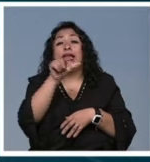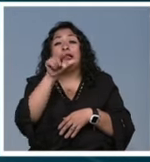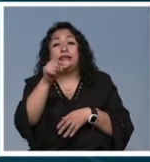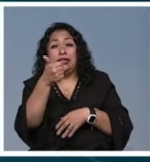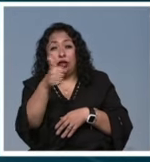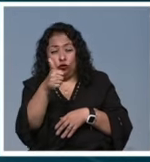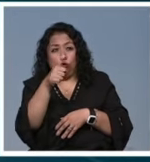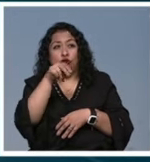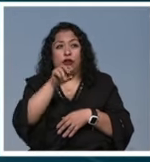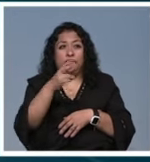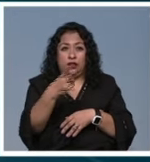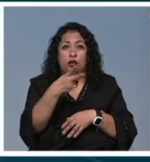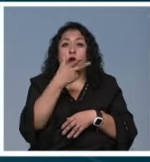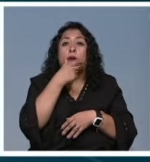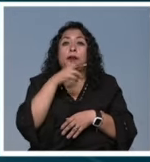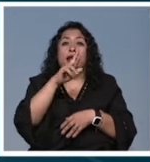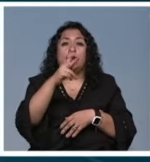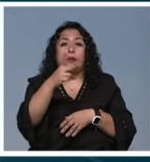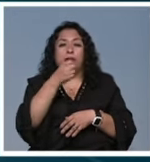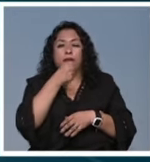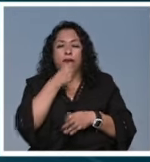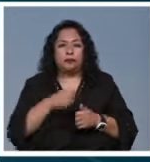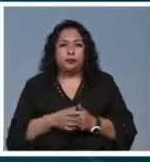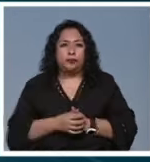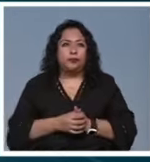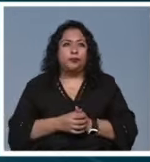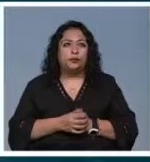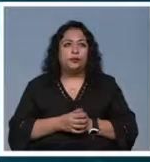Para Noticias 22, Rodrigo Peredo.